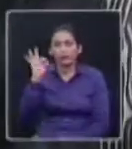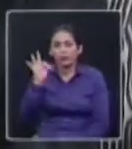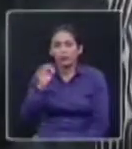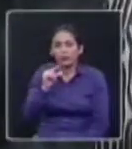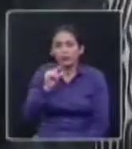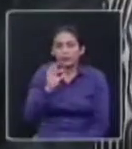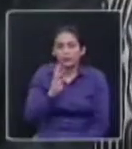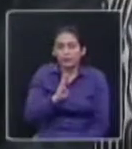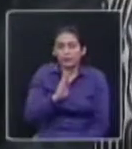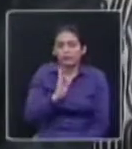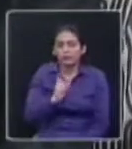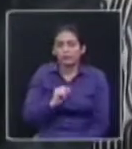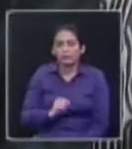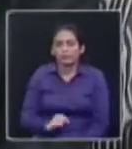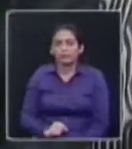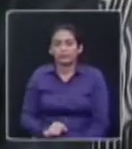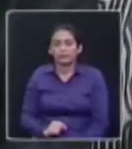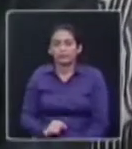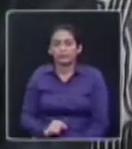Organizational Competence Baseline.